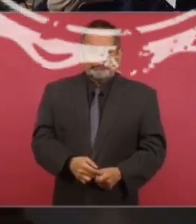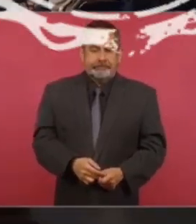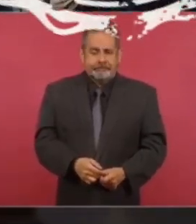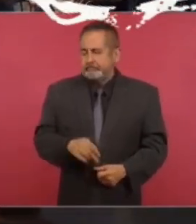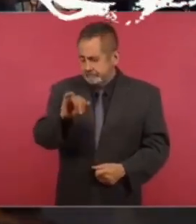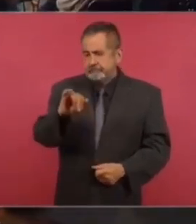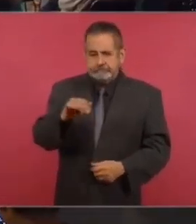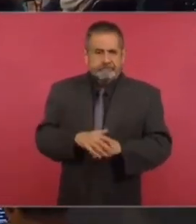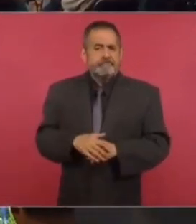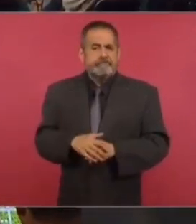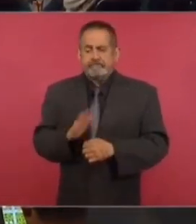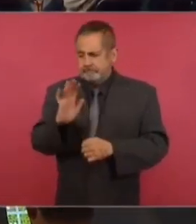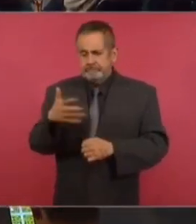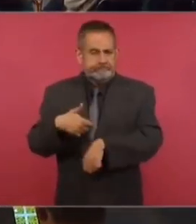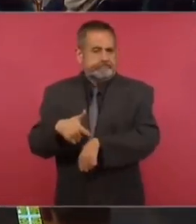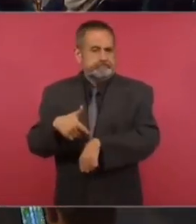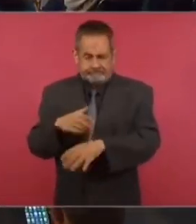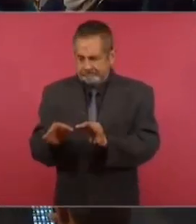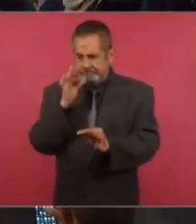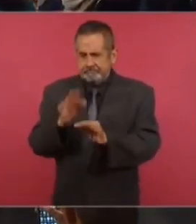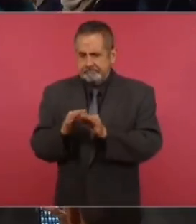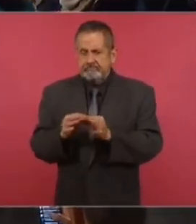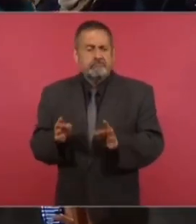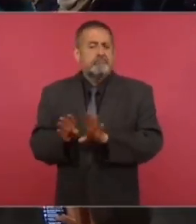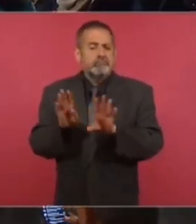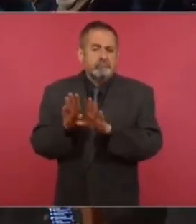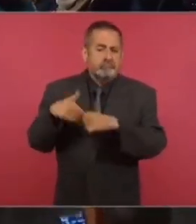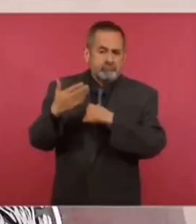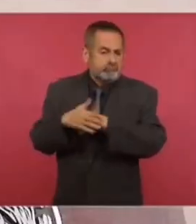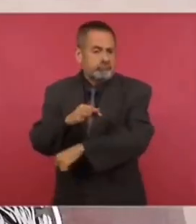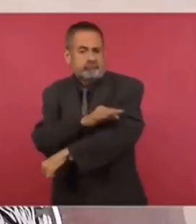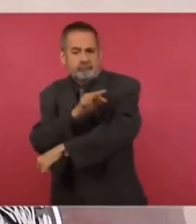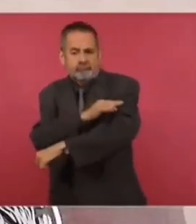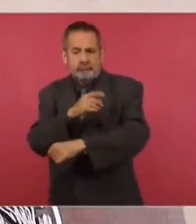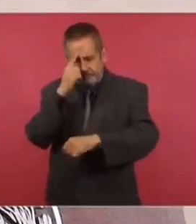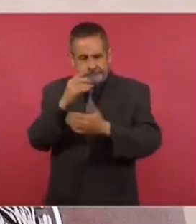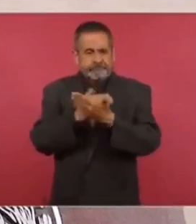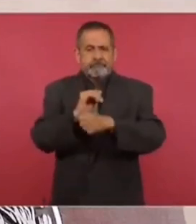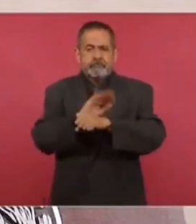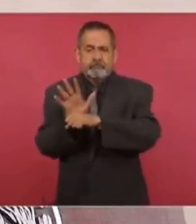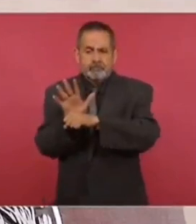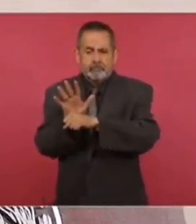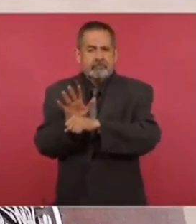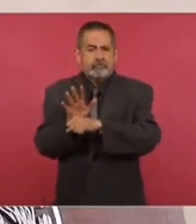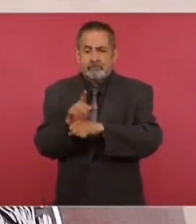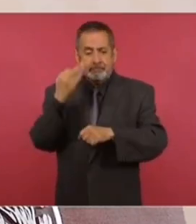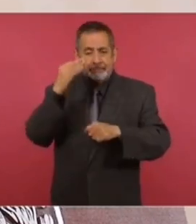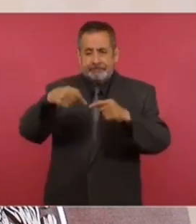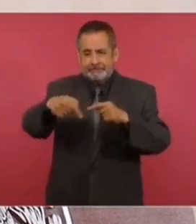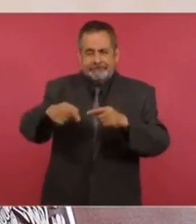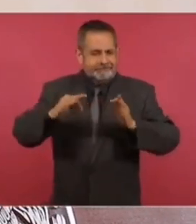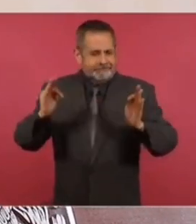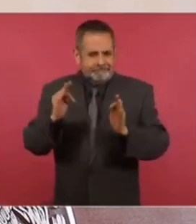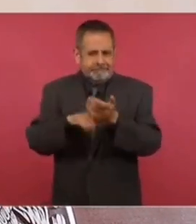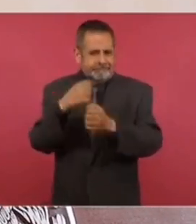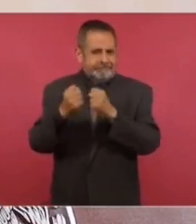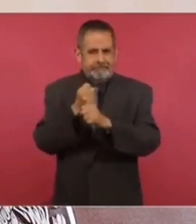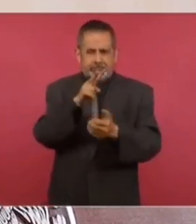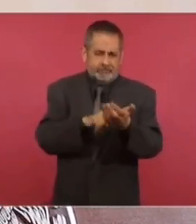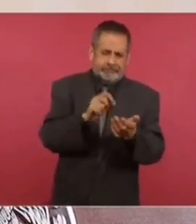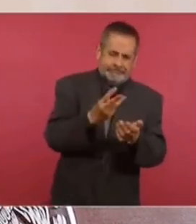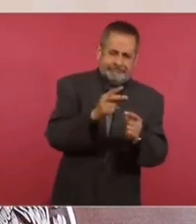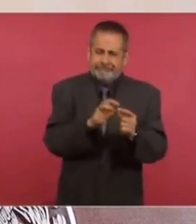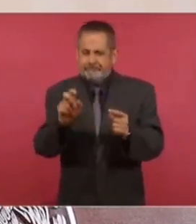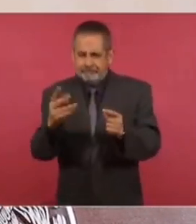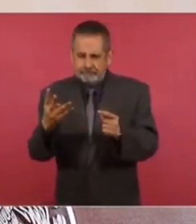Sí, tienen tiempo y forma ya ubicada cómo va a ser la vacunación contra COVID-19 en esta temporada invernal de 2023 a